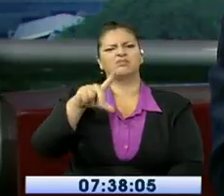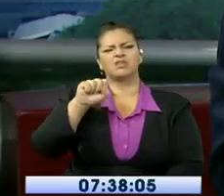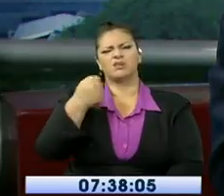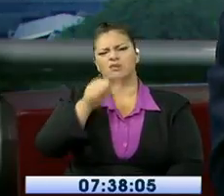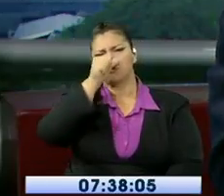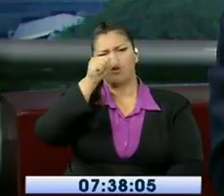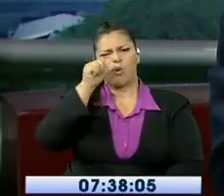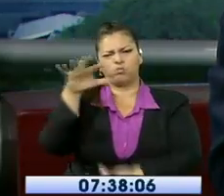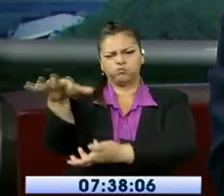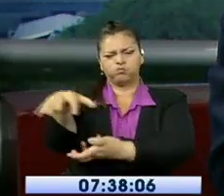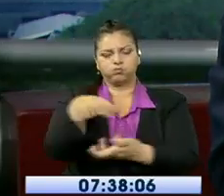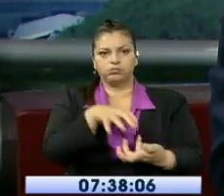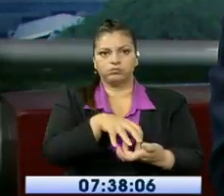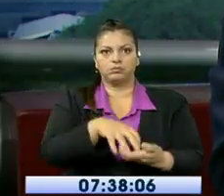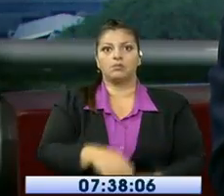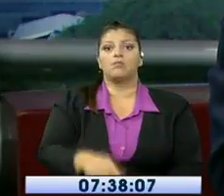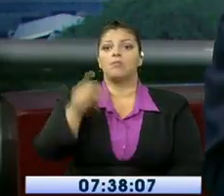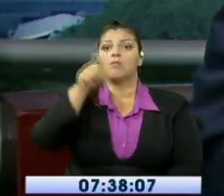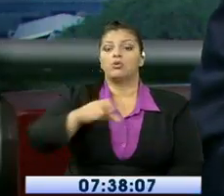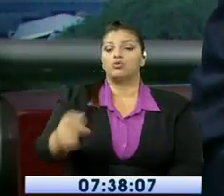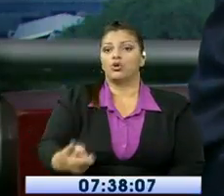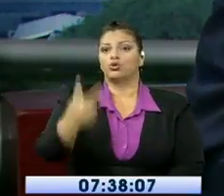zona y sus alrededores.